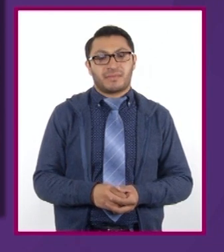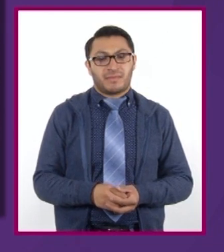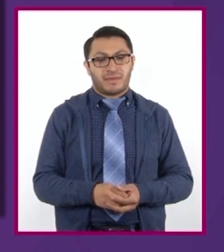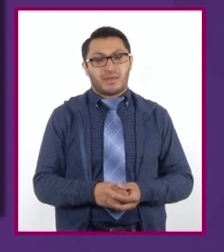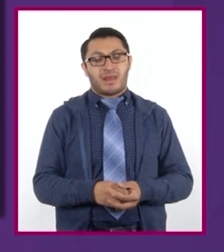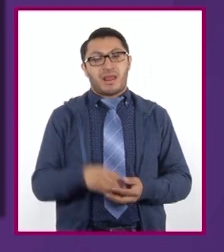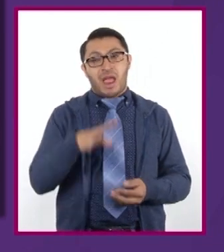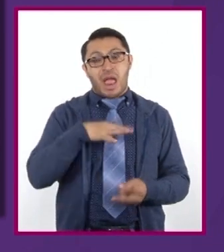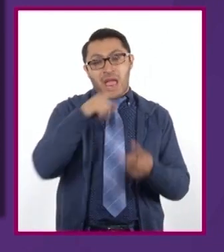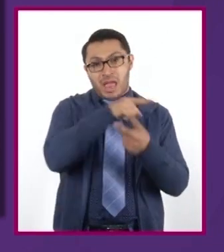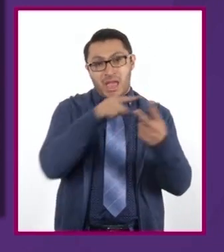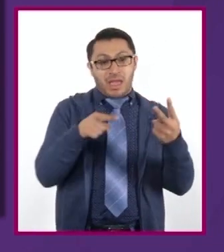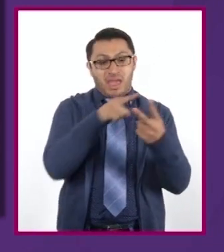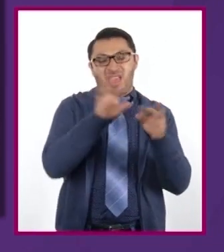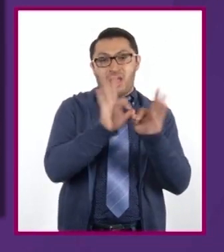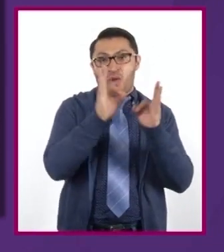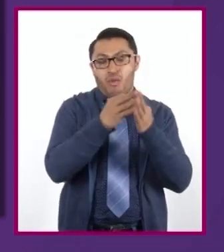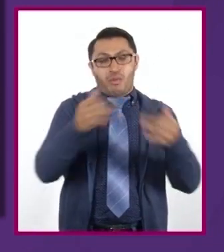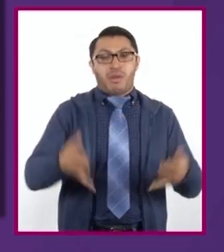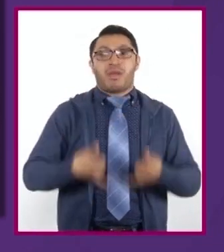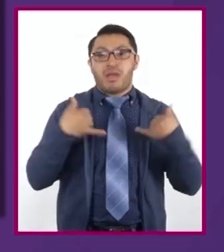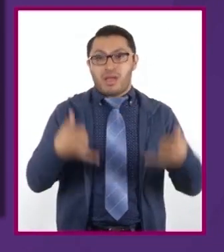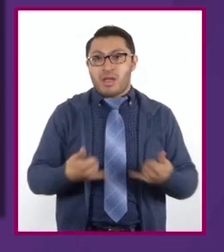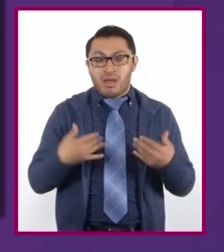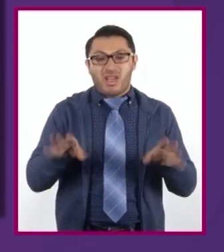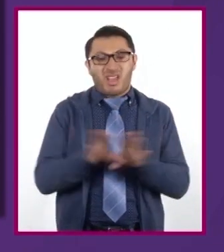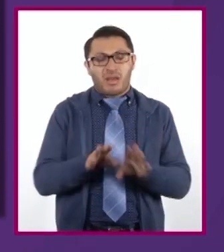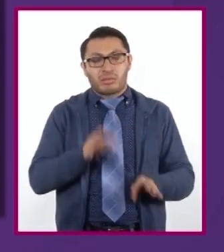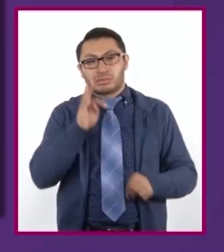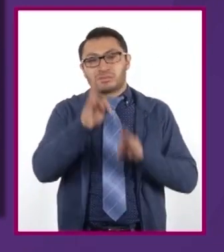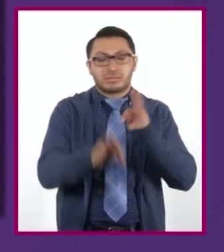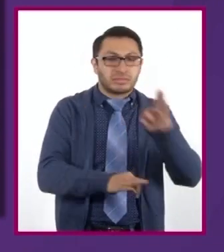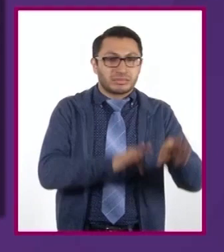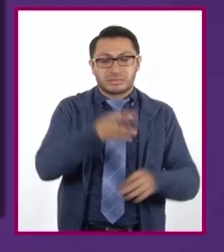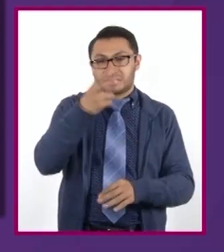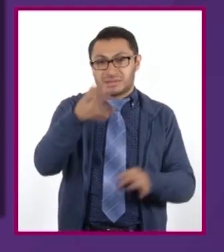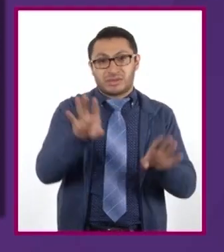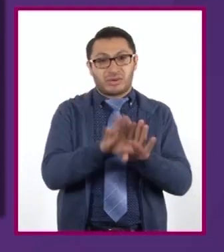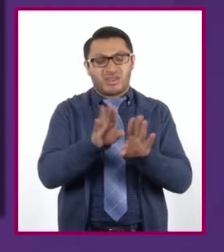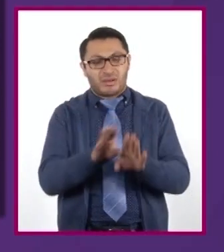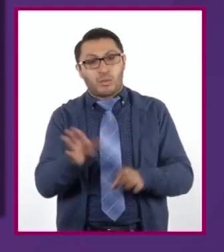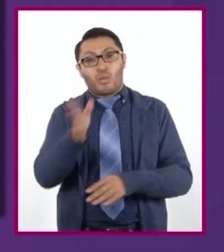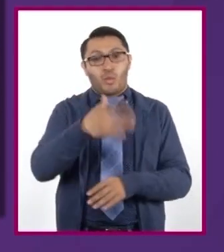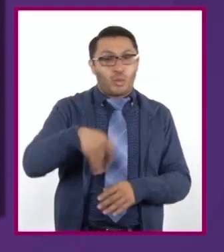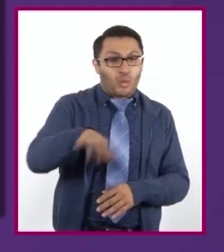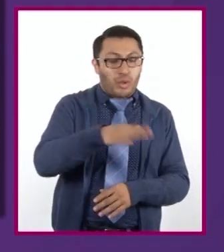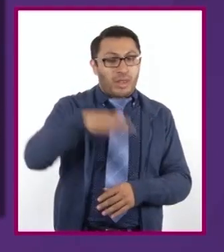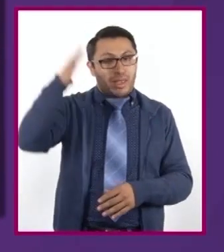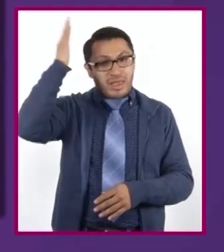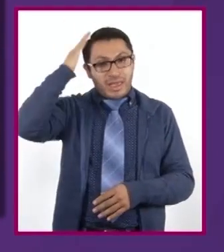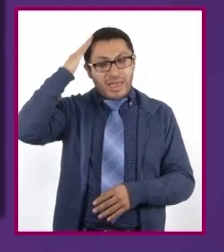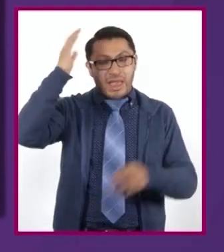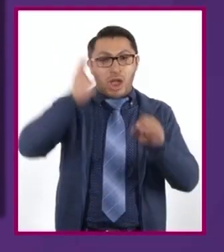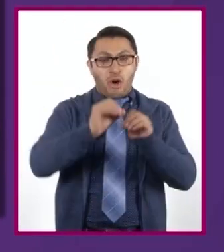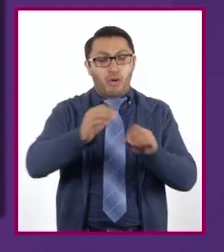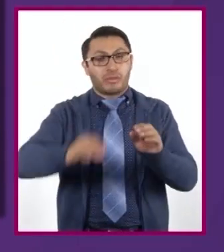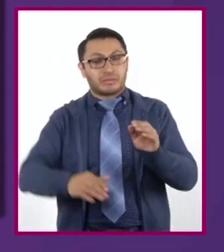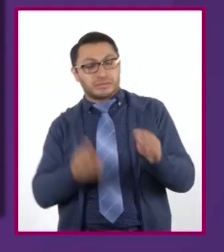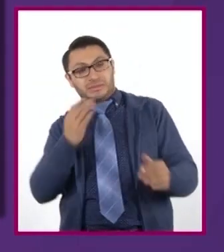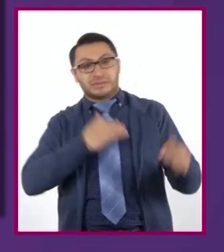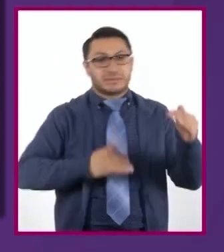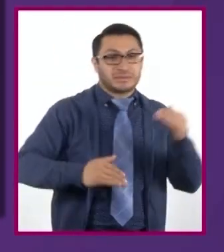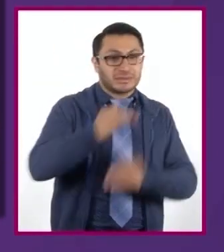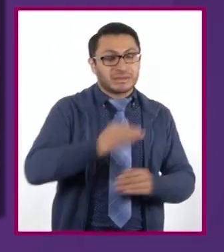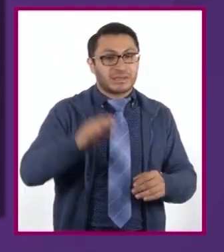Hay dos maneras en que los adolescentes tratan esto, ¿no? Puede ser buscando un líder o tratando de ser ese líder.